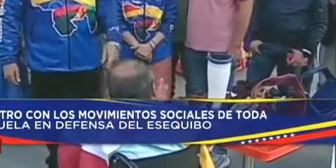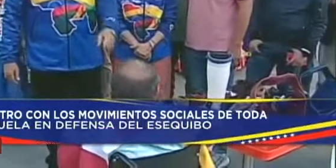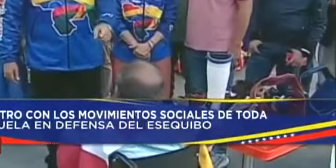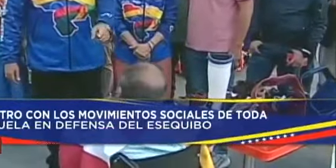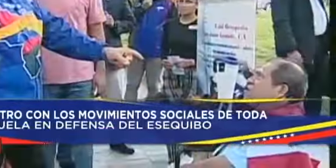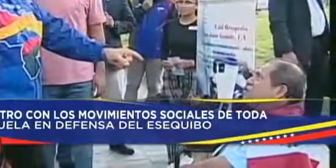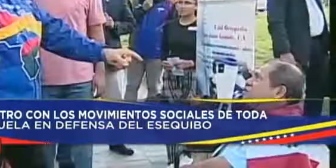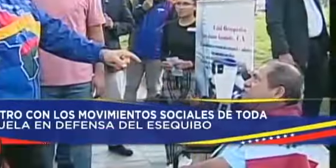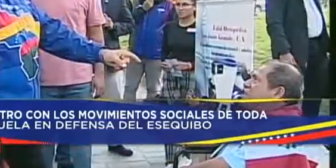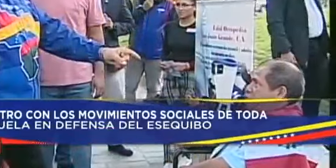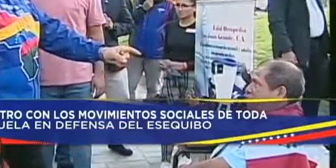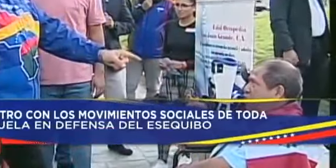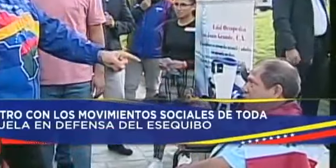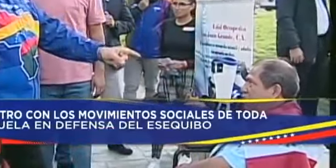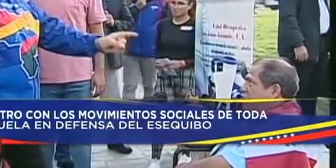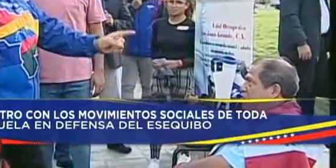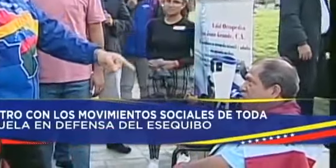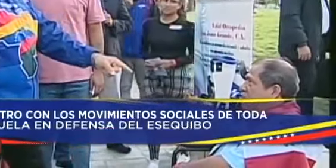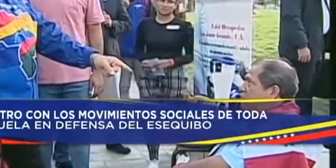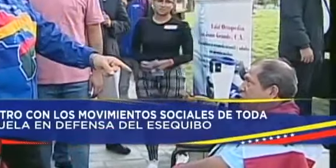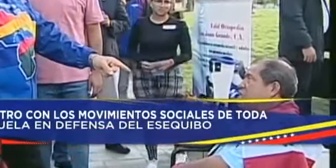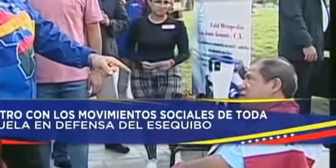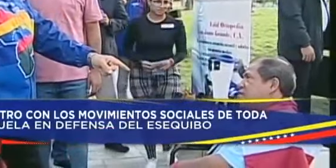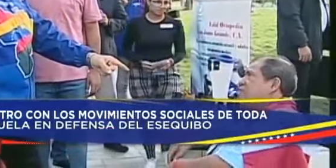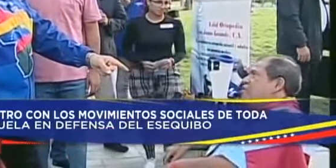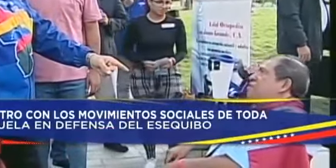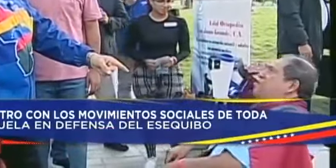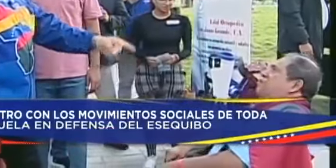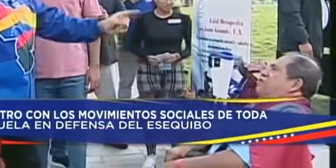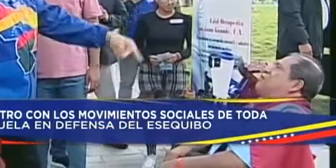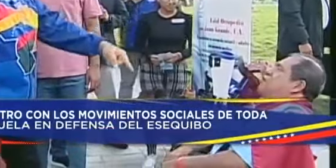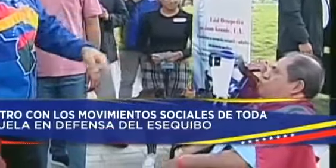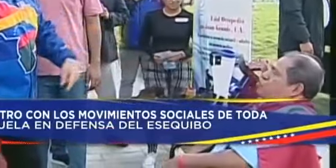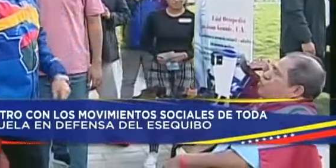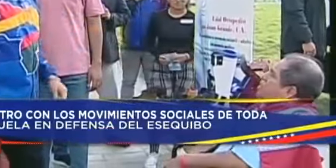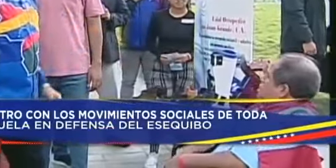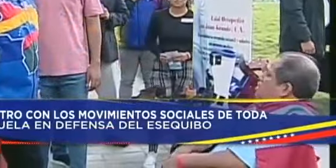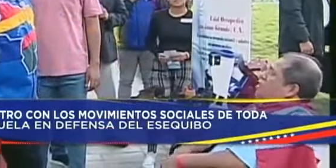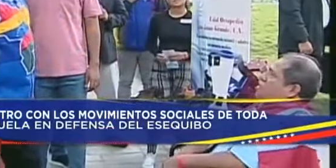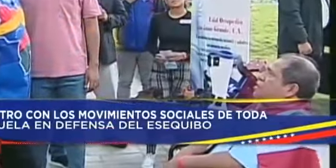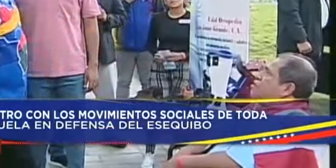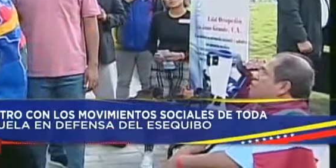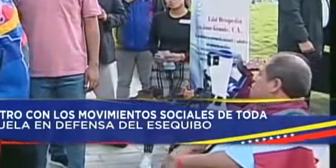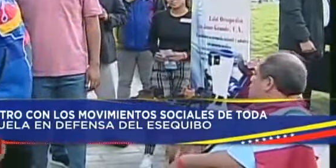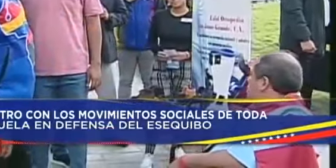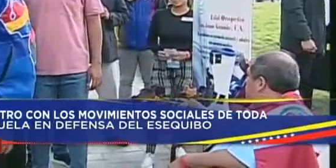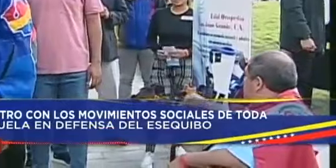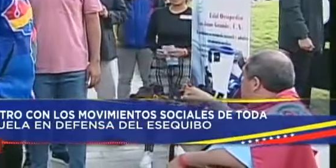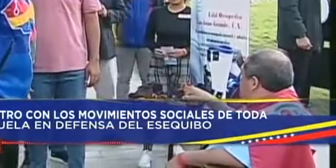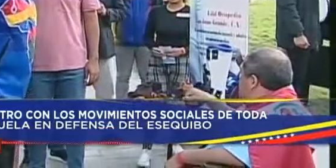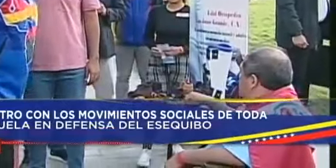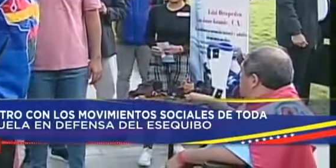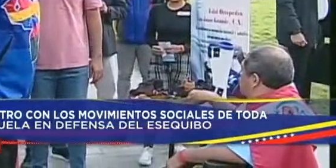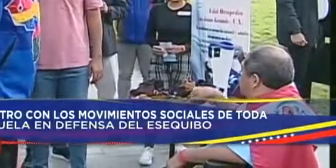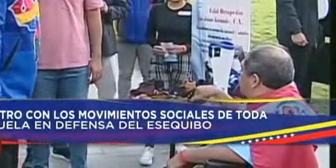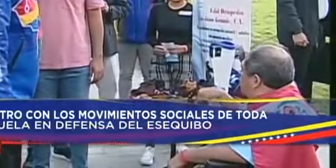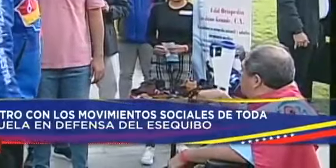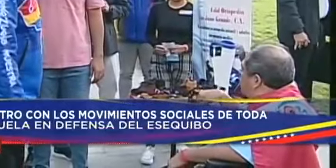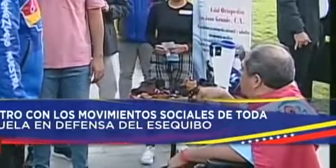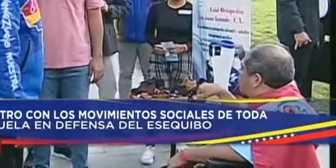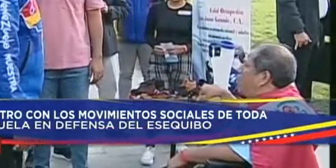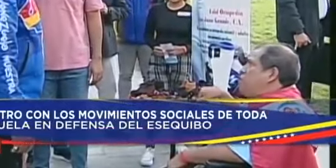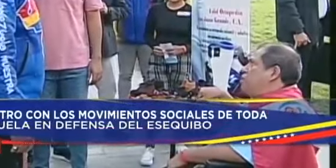debatir e informar acerca del referéndum consultivo que se va a realizar en nuestro país el